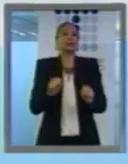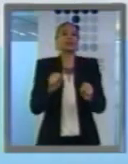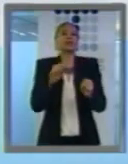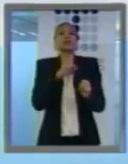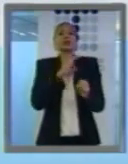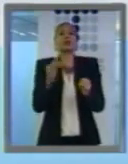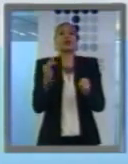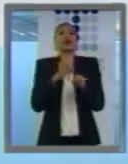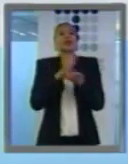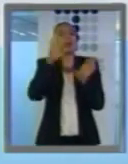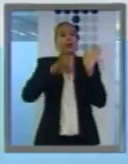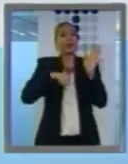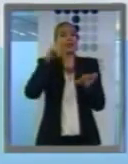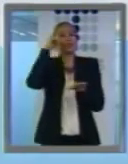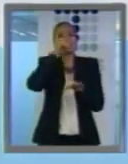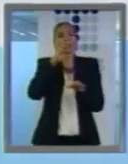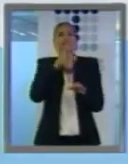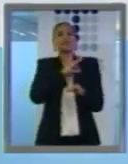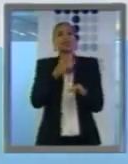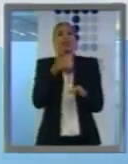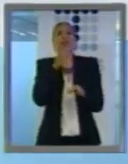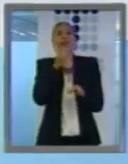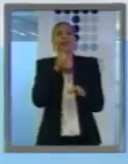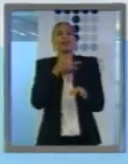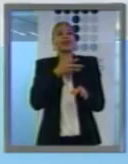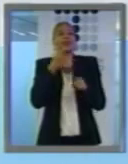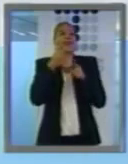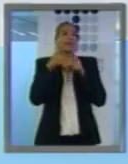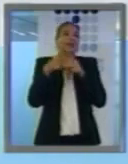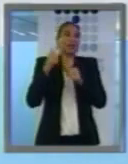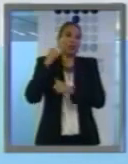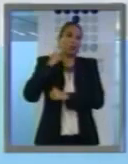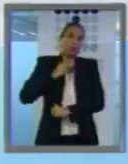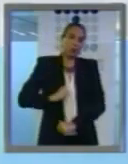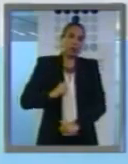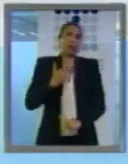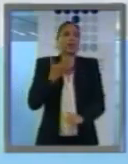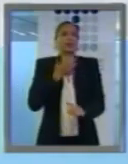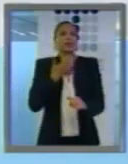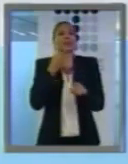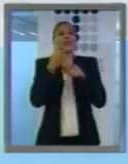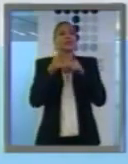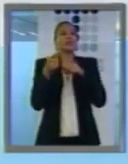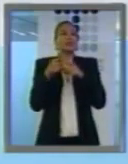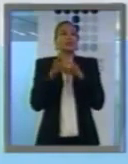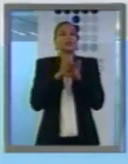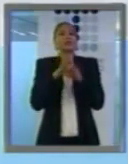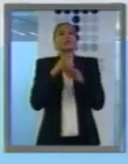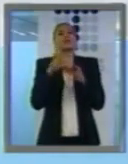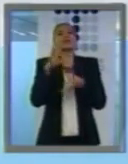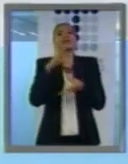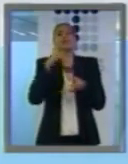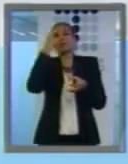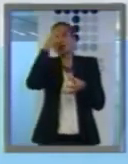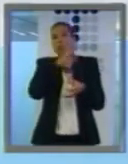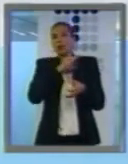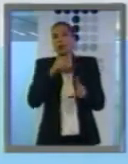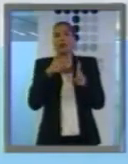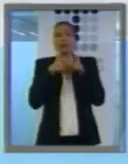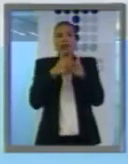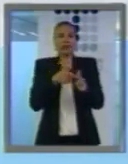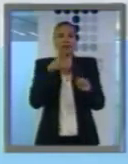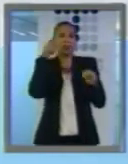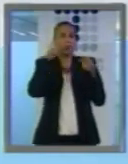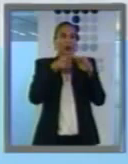se ha costado trabajo emitir que todas las autoridades se suban al cumplimiento de criterios para que se logre el objetivo